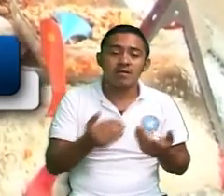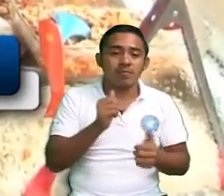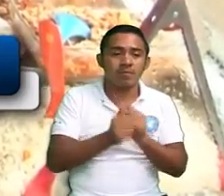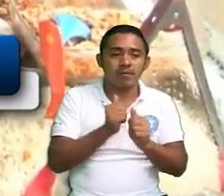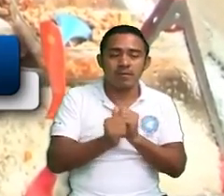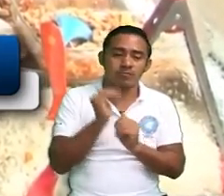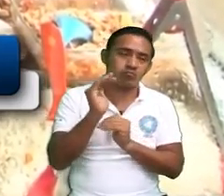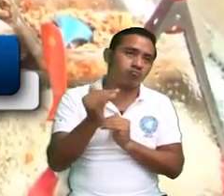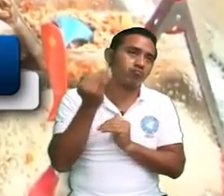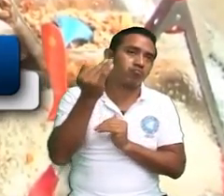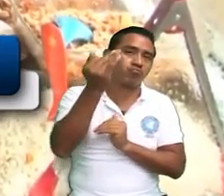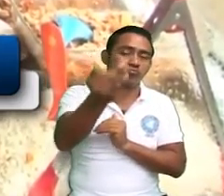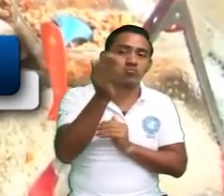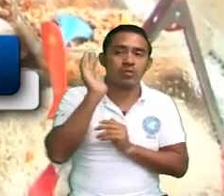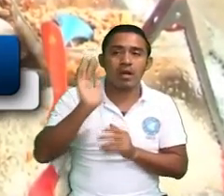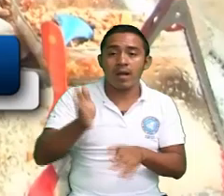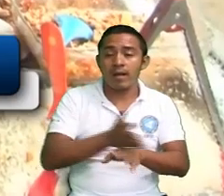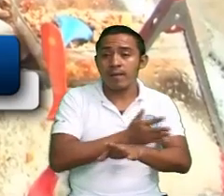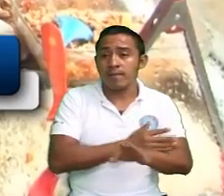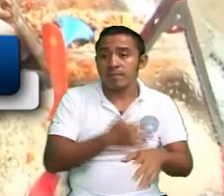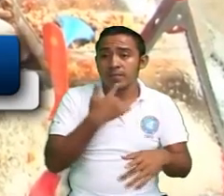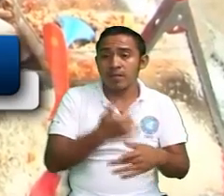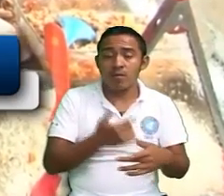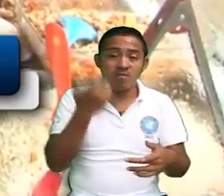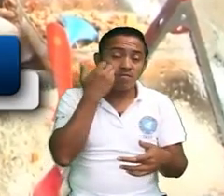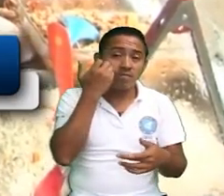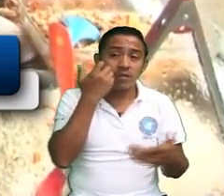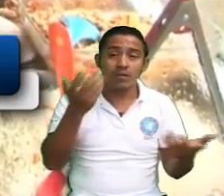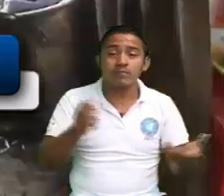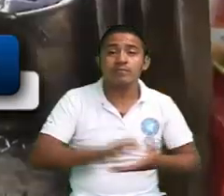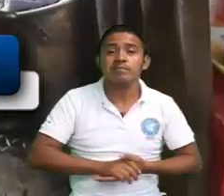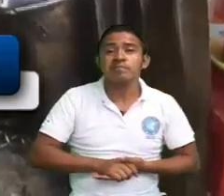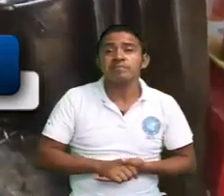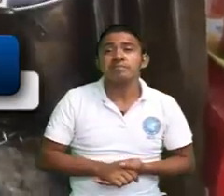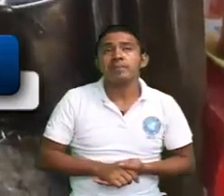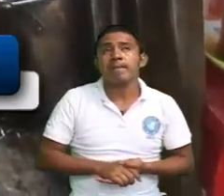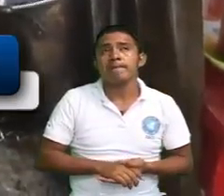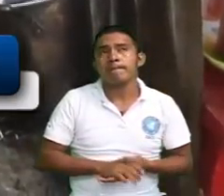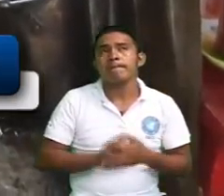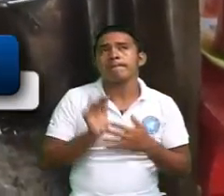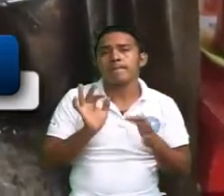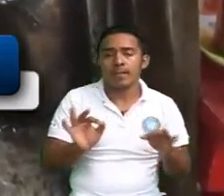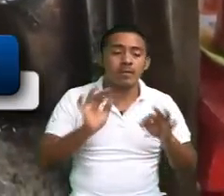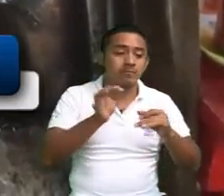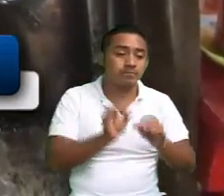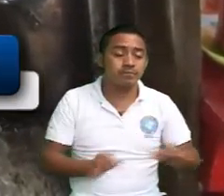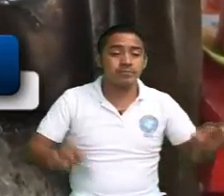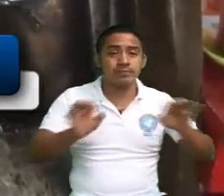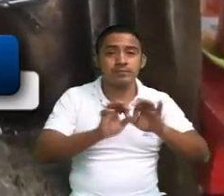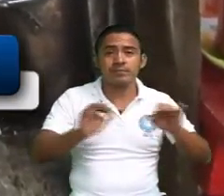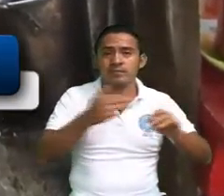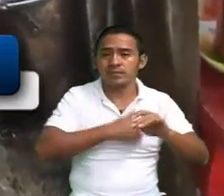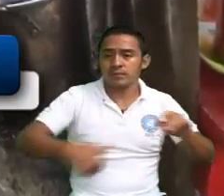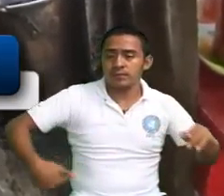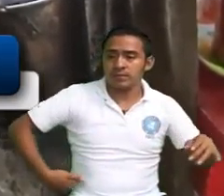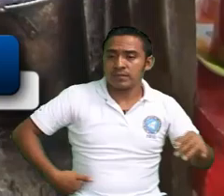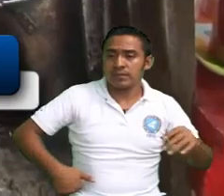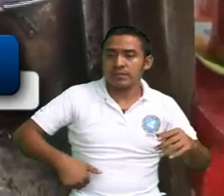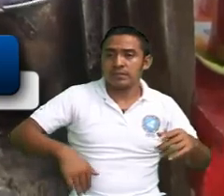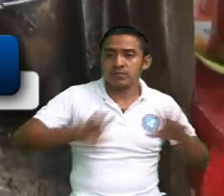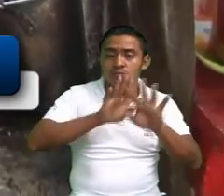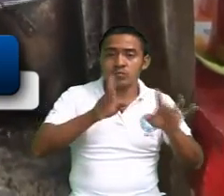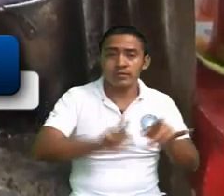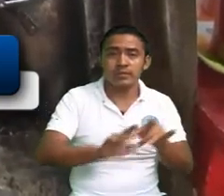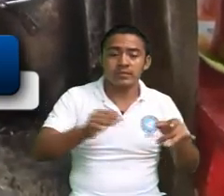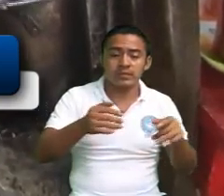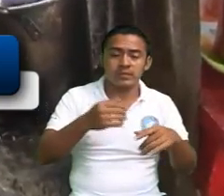de enfermedades, como bien lo decimos, intoxicaciones alimentarias. Algo importante, doctora, que dijo la ministra la semana pasada.